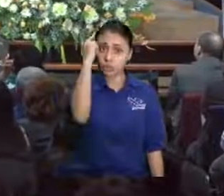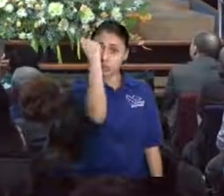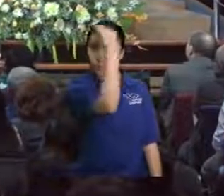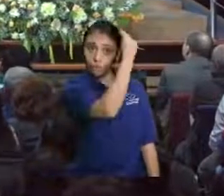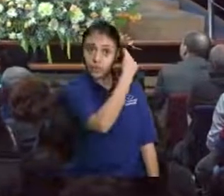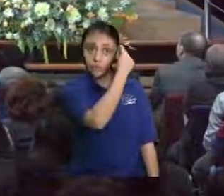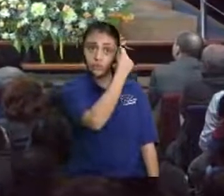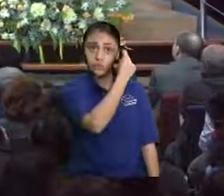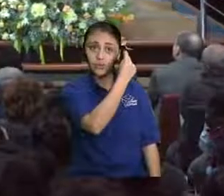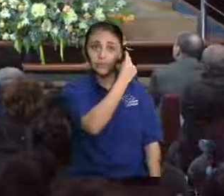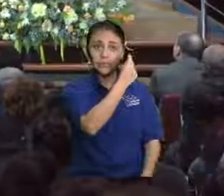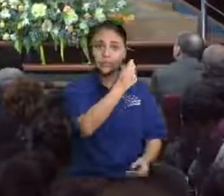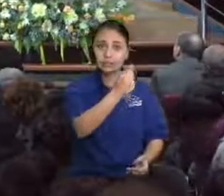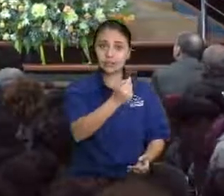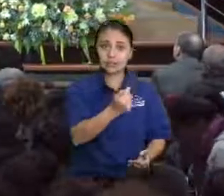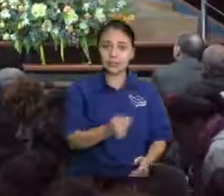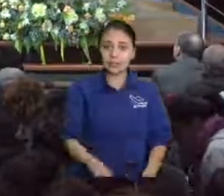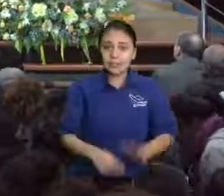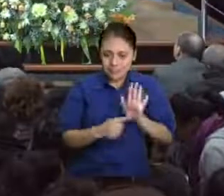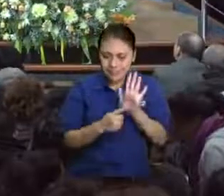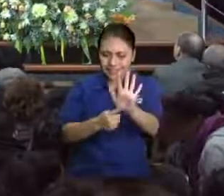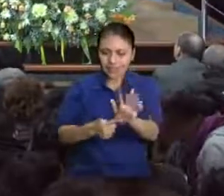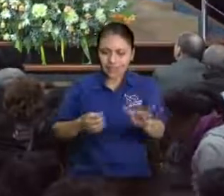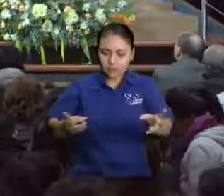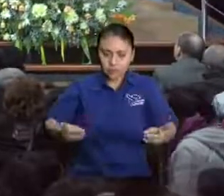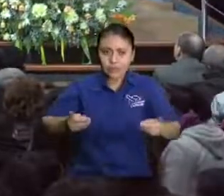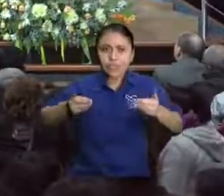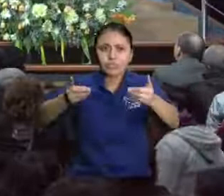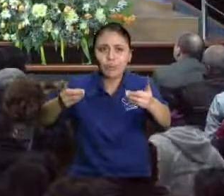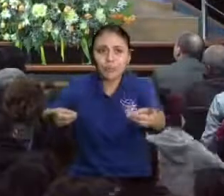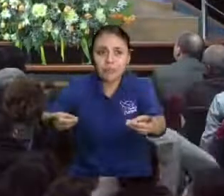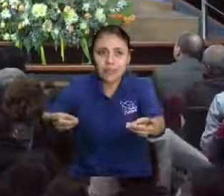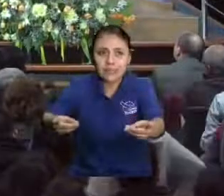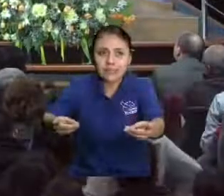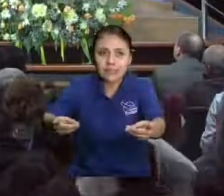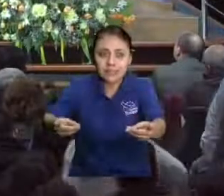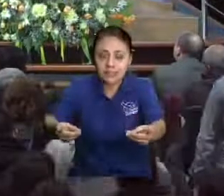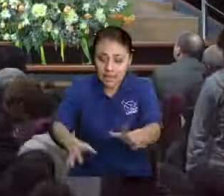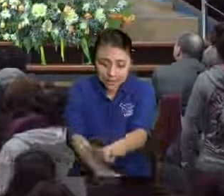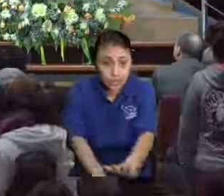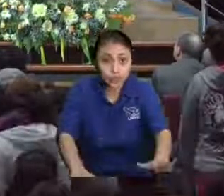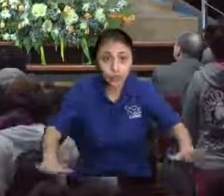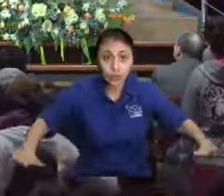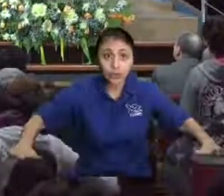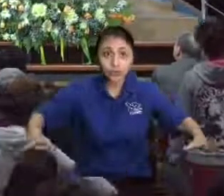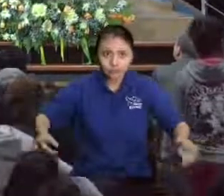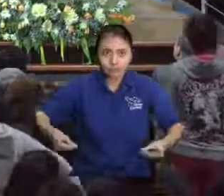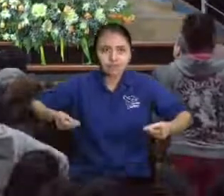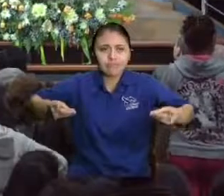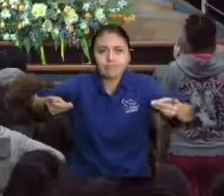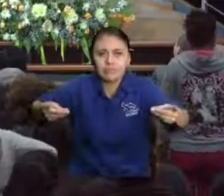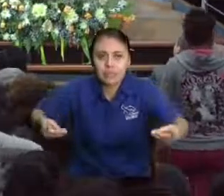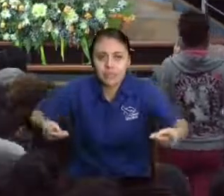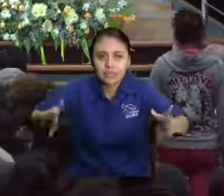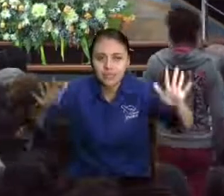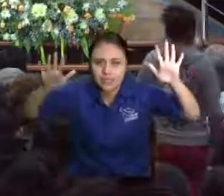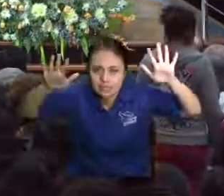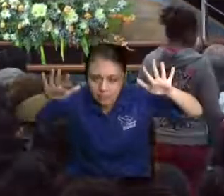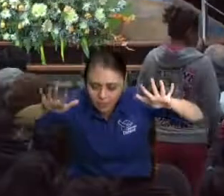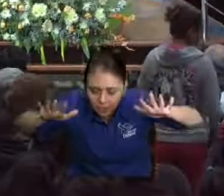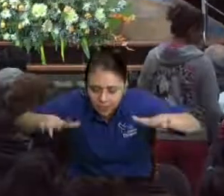acá. Los subimos y ellos ponen los títulos aquí en el suelo y se